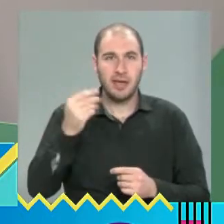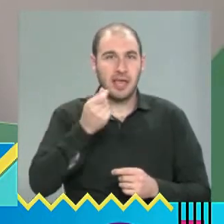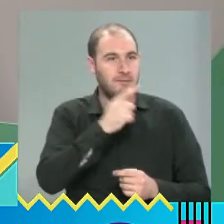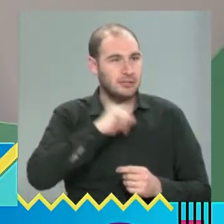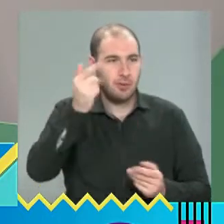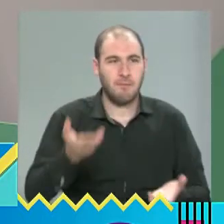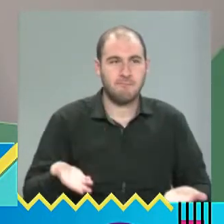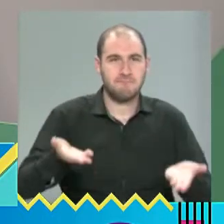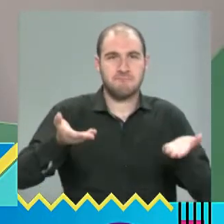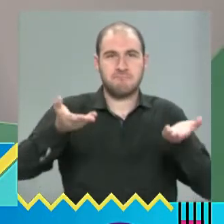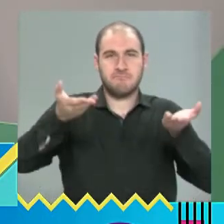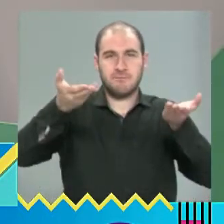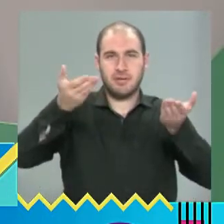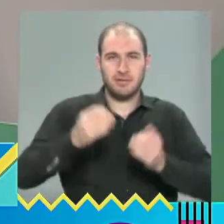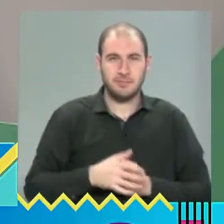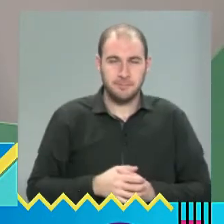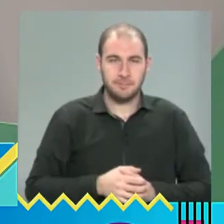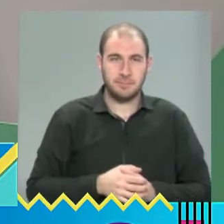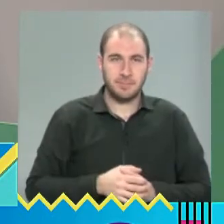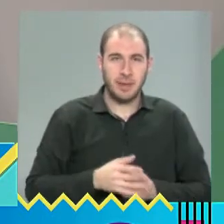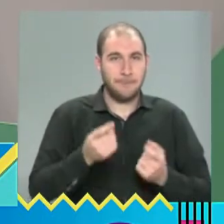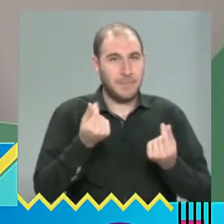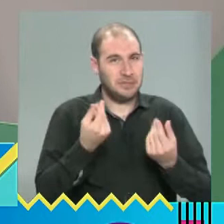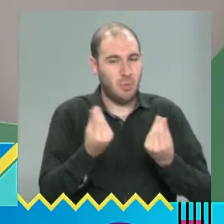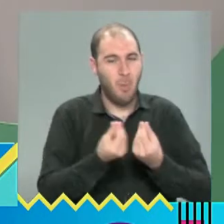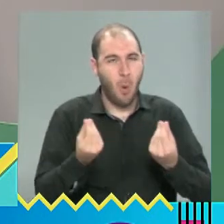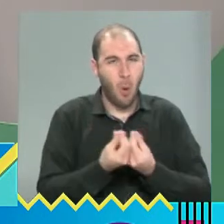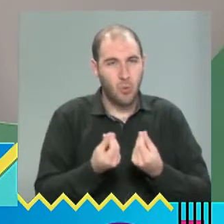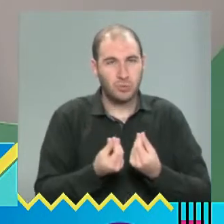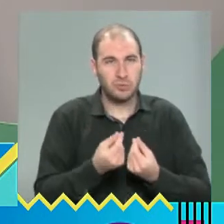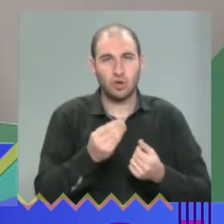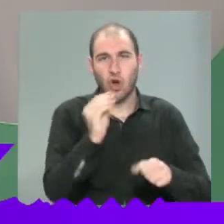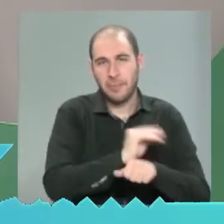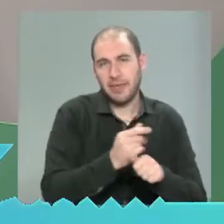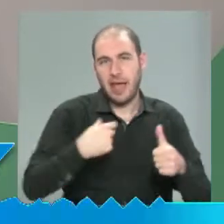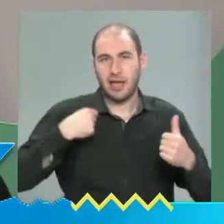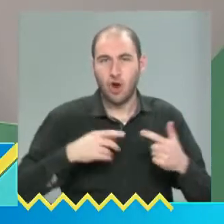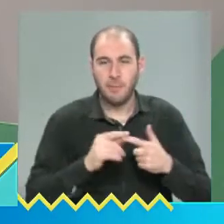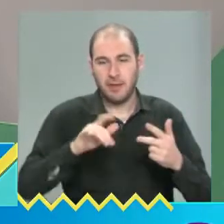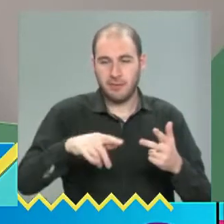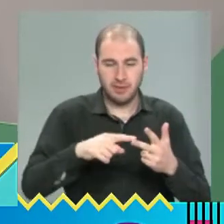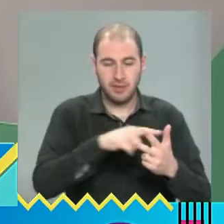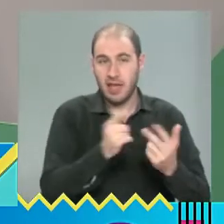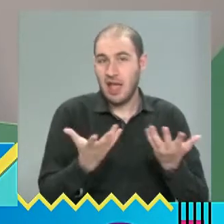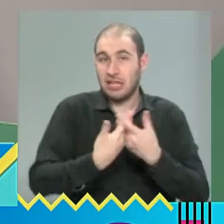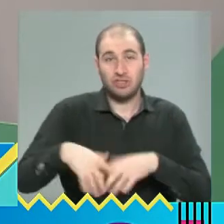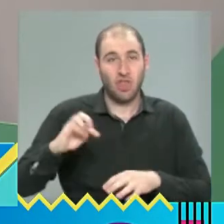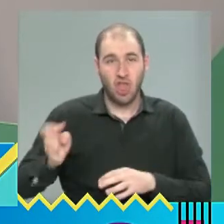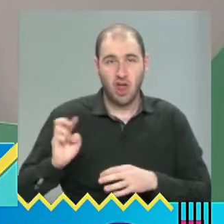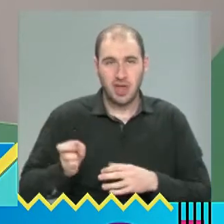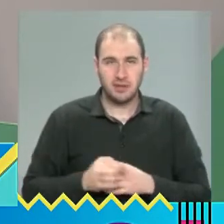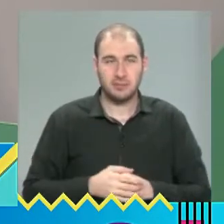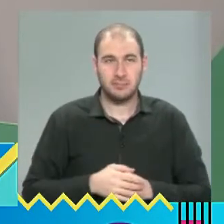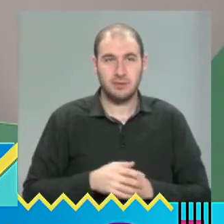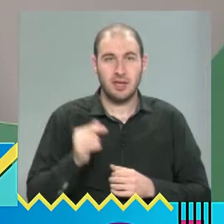inflación. Es decir, muchos de los precios, comida, ropa, informática, está todo vinculado al dólar.